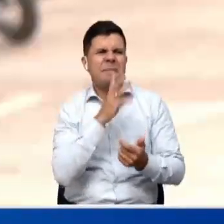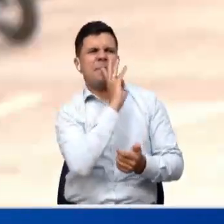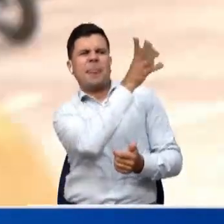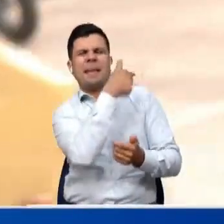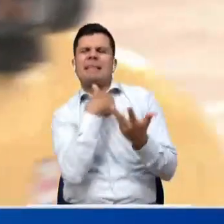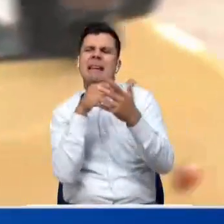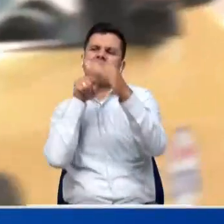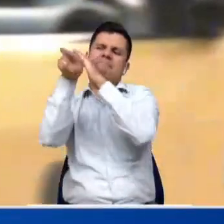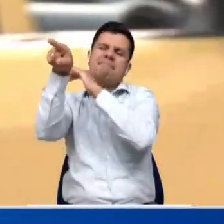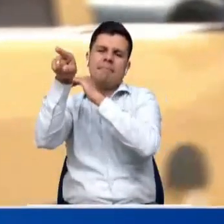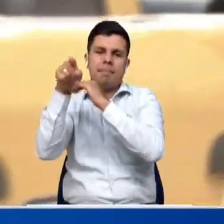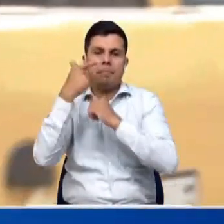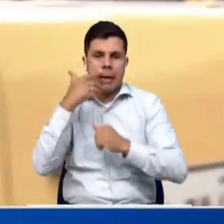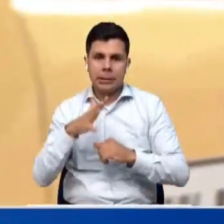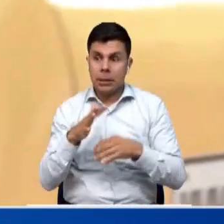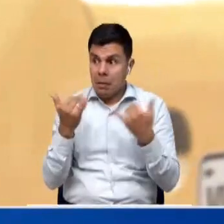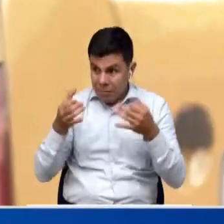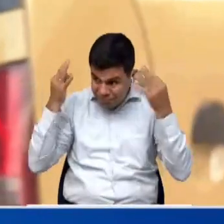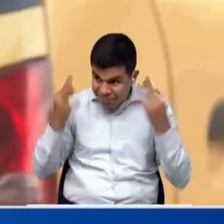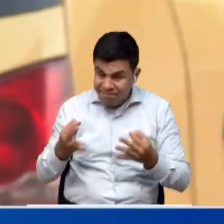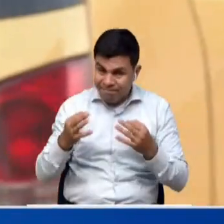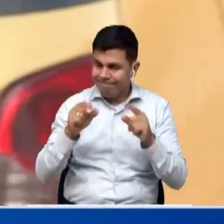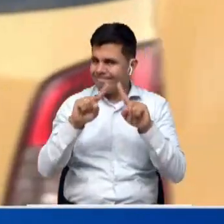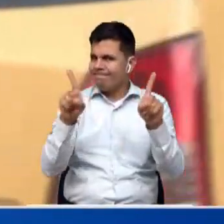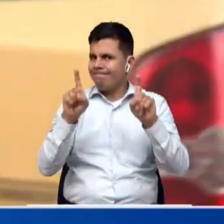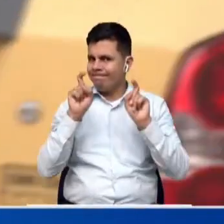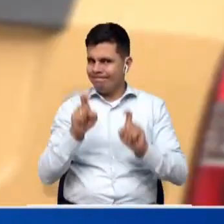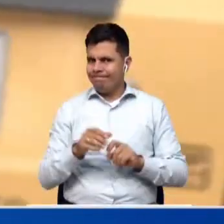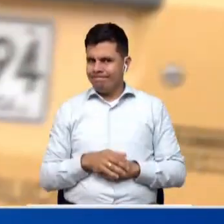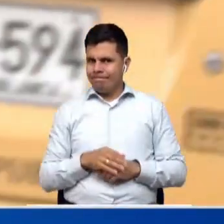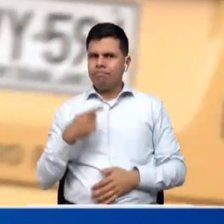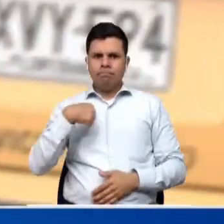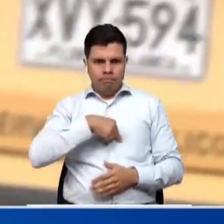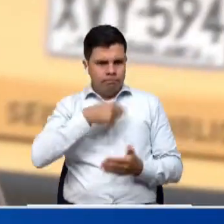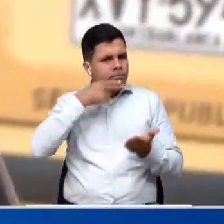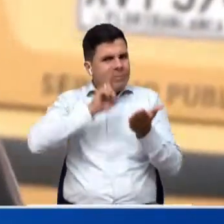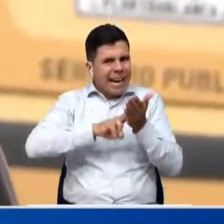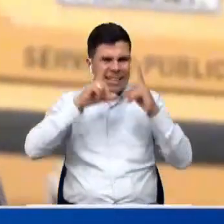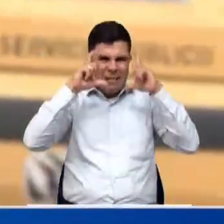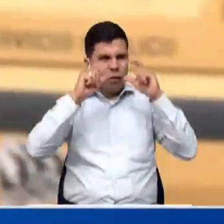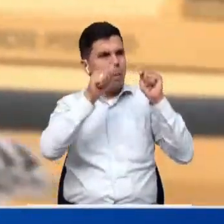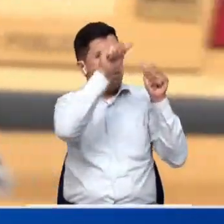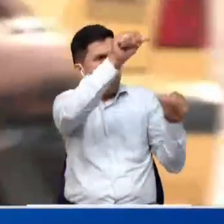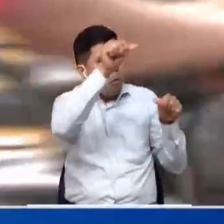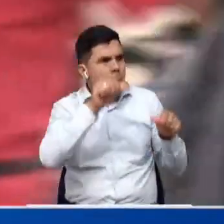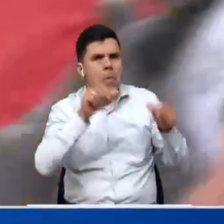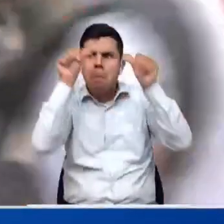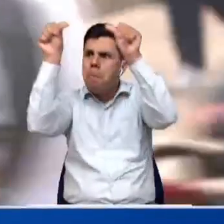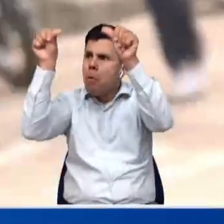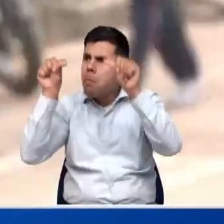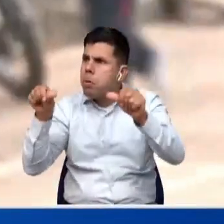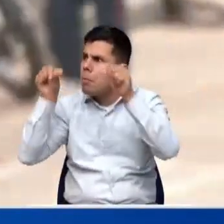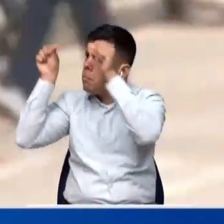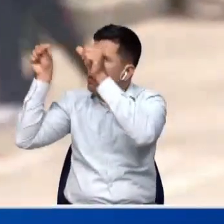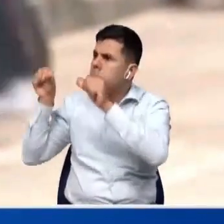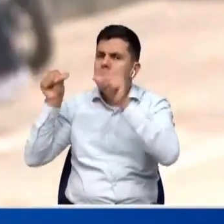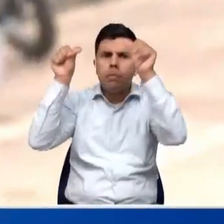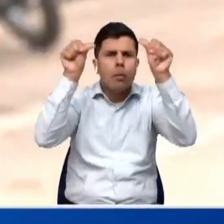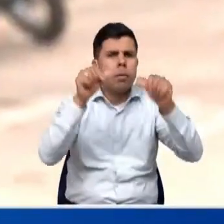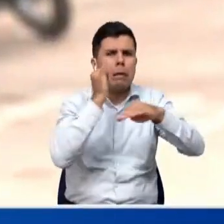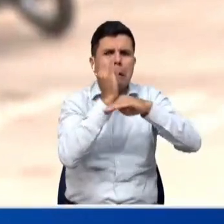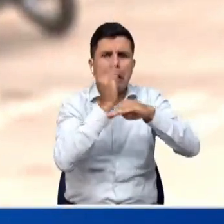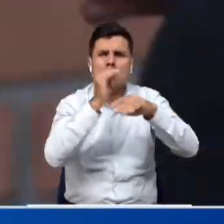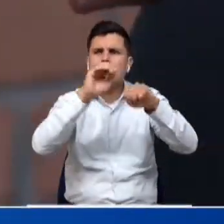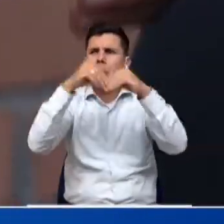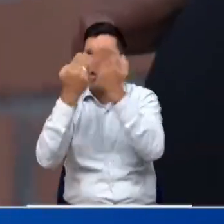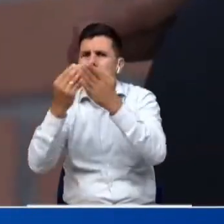carteles en todos los barrios de búsqueda. Hemos puesto en las iglesias, en los hospitales, en todos lados y nadie nos da información